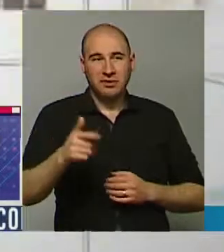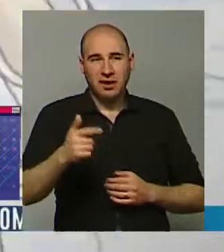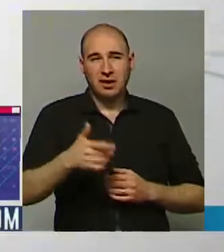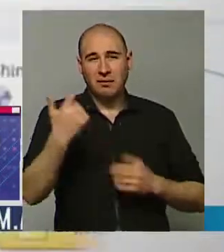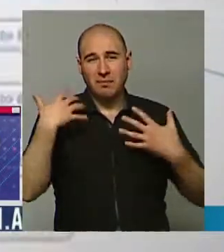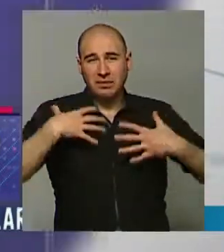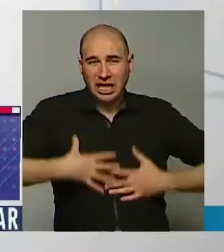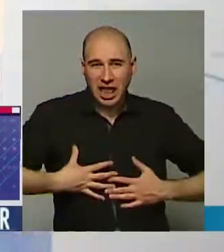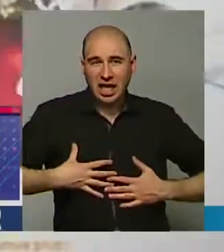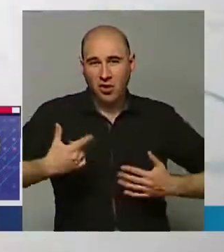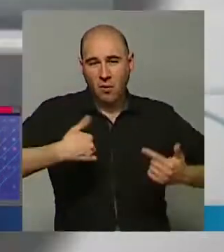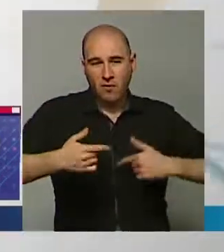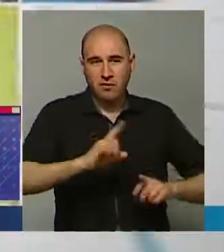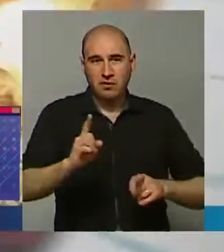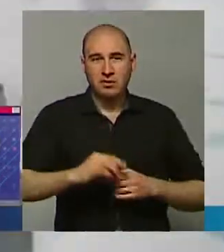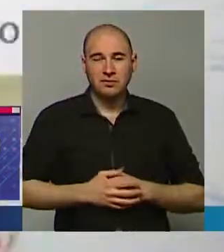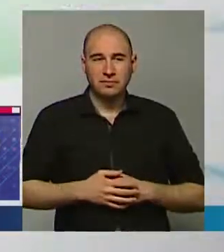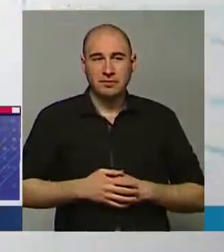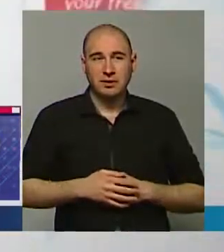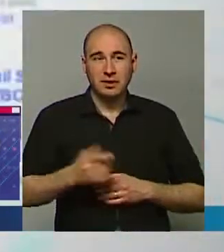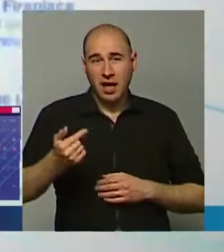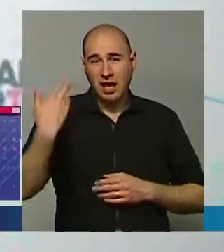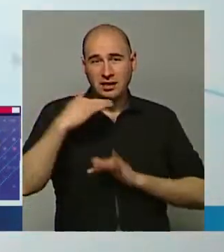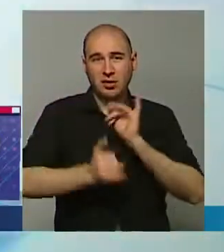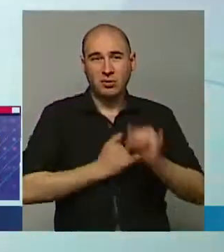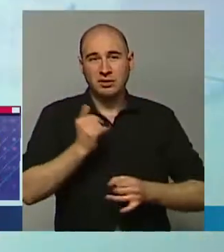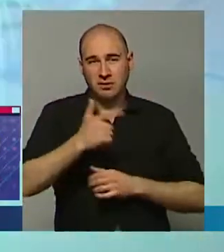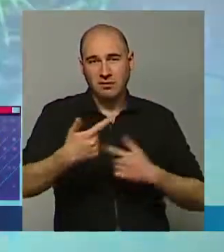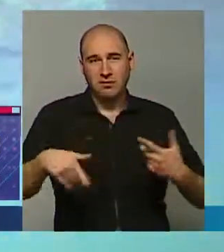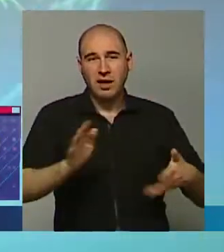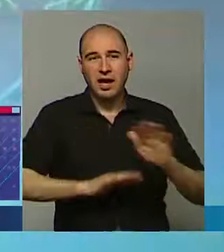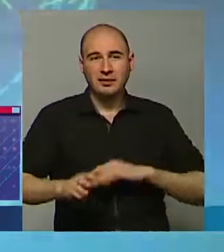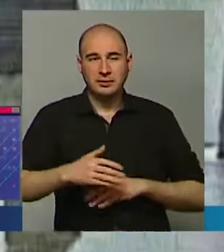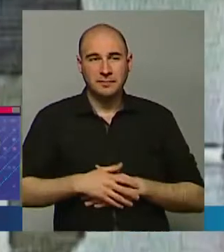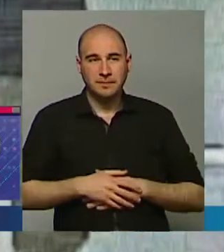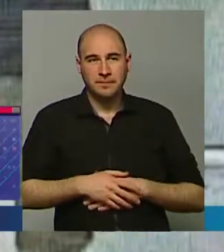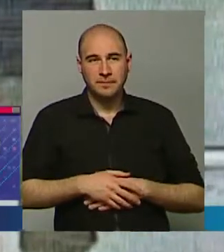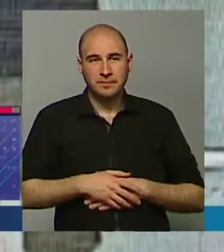antibalas, tenía toda la historia. Y creo que lo había dicho, ¿no? Que iba a hacer todo ese tipo de cosas. Tal cual.